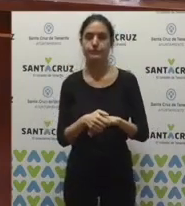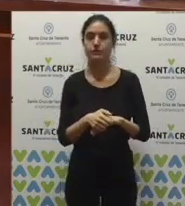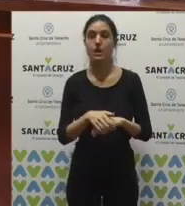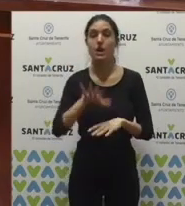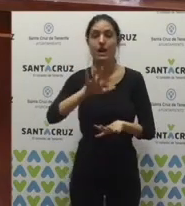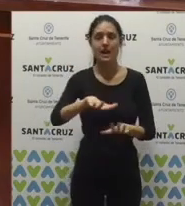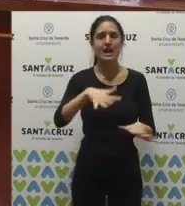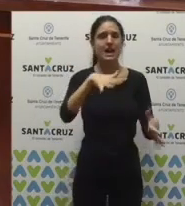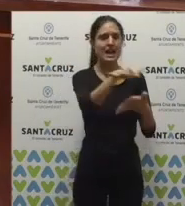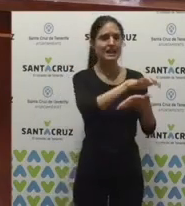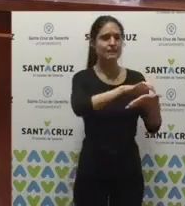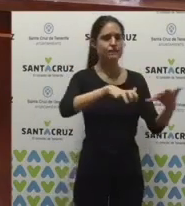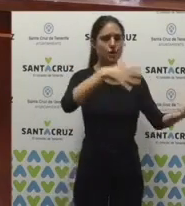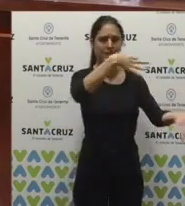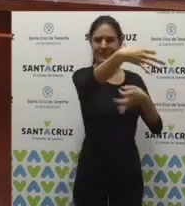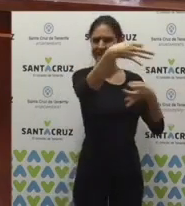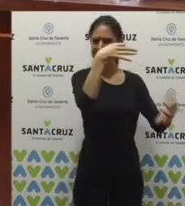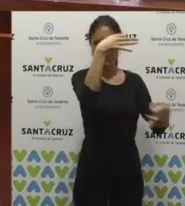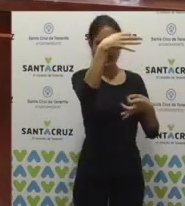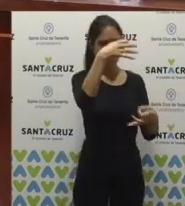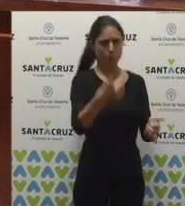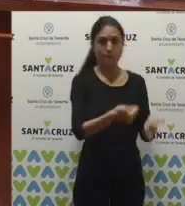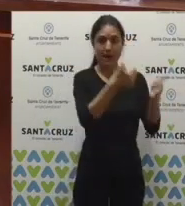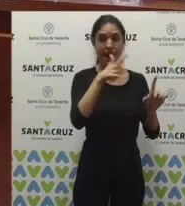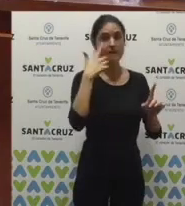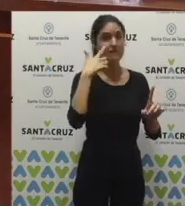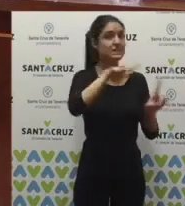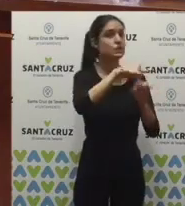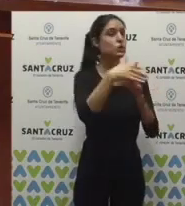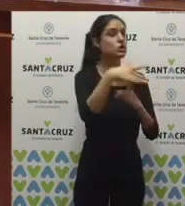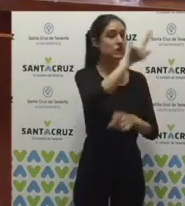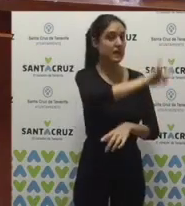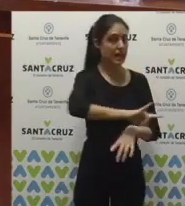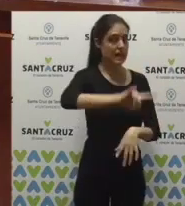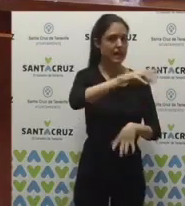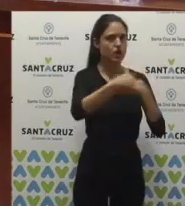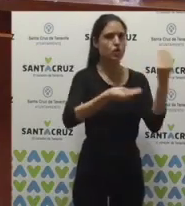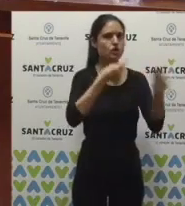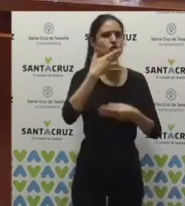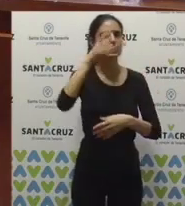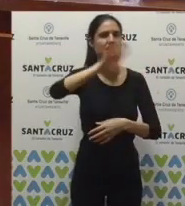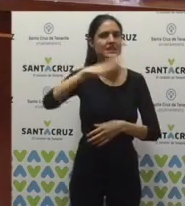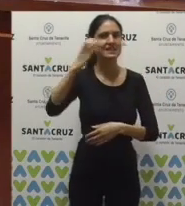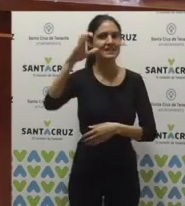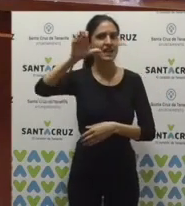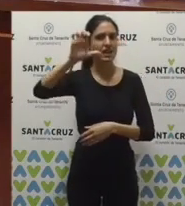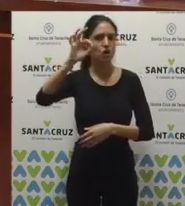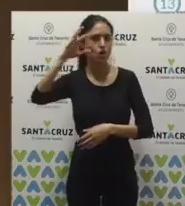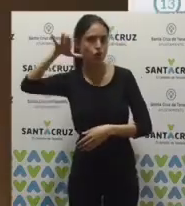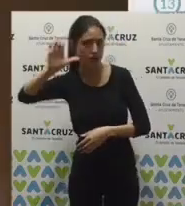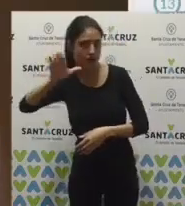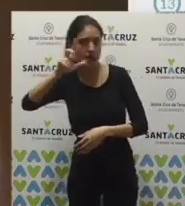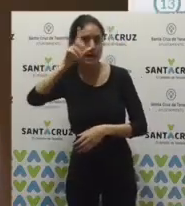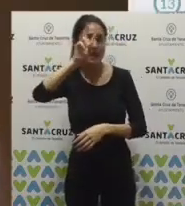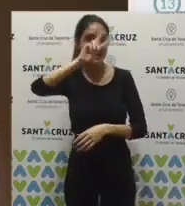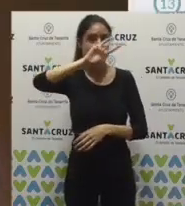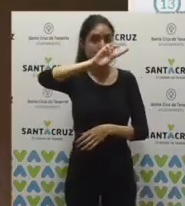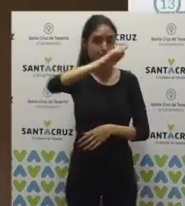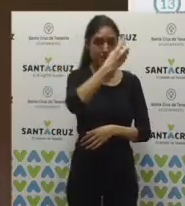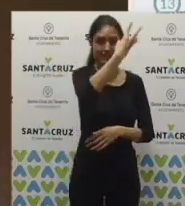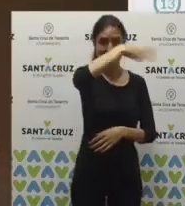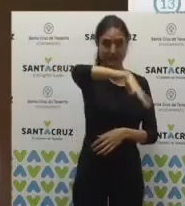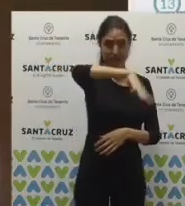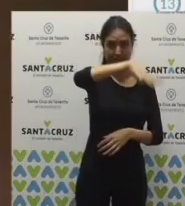detallado que se ha realizado sobre esta situación en canarias y en la ciudad el realizado por la acb correspondiente al primer trimestre del año 2020 se prevé